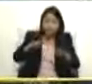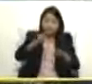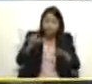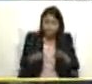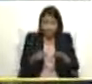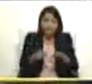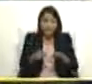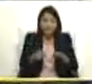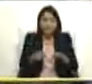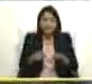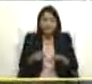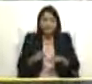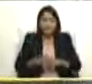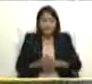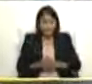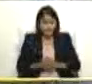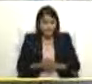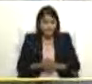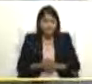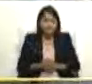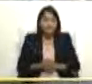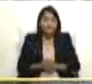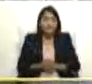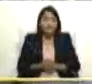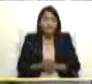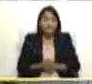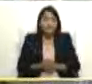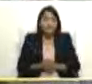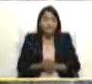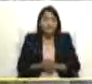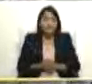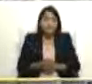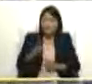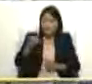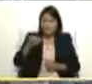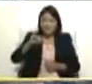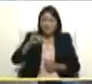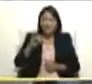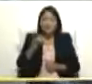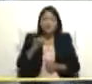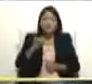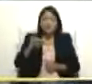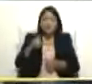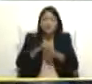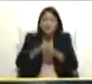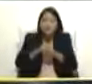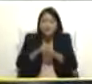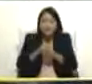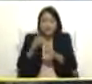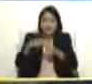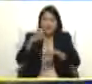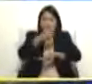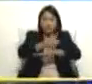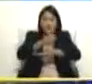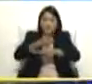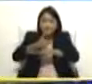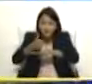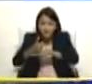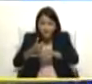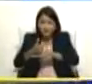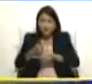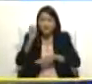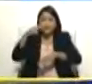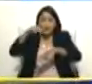Guayana Esequiba. Acudiendo usted y la Junta Directiva de la Asamblea